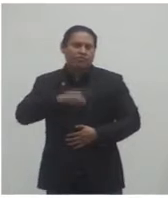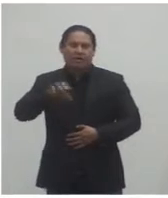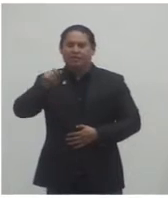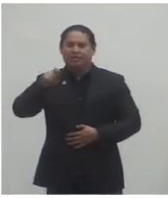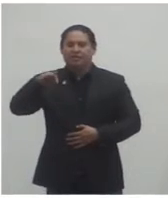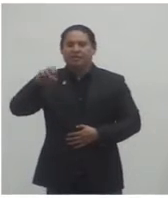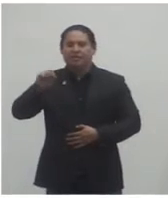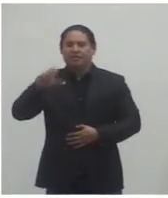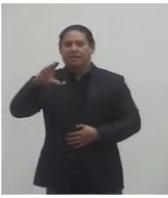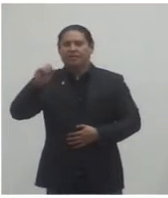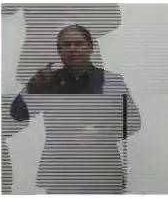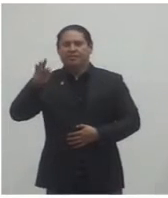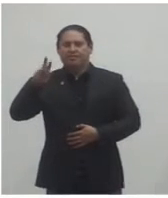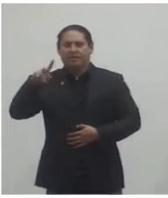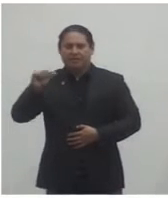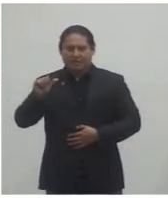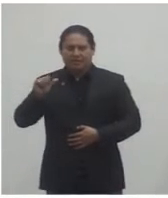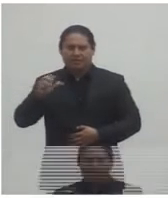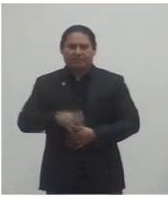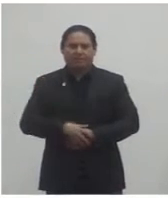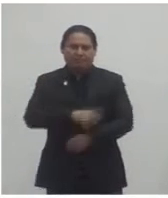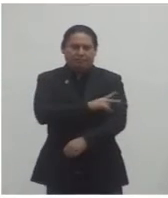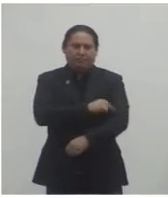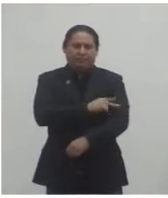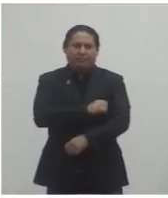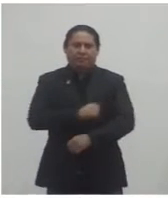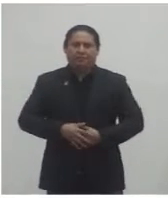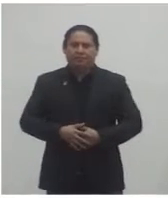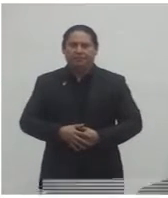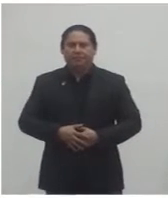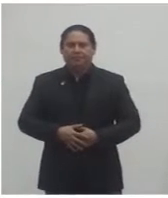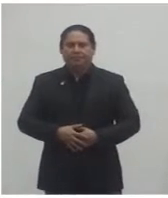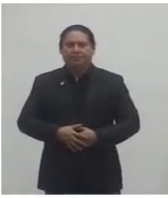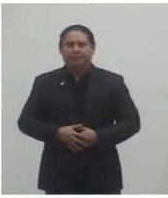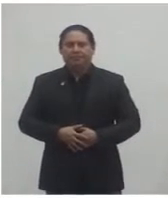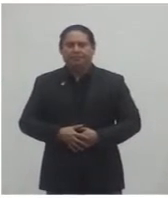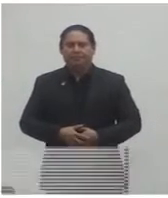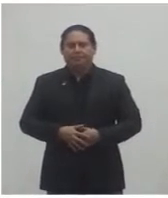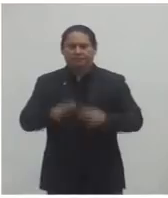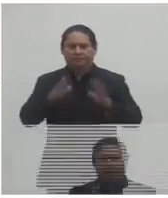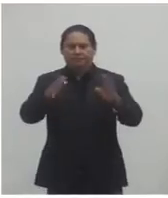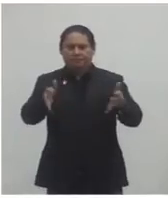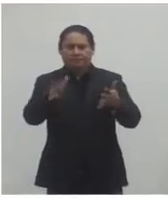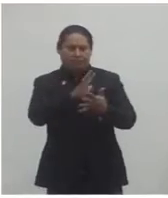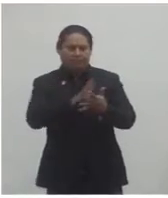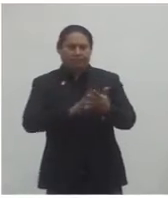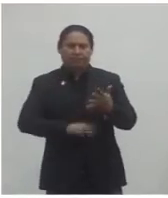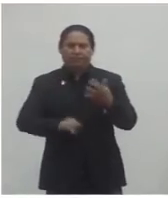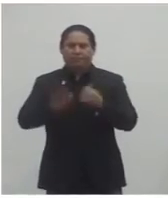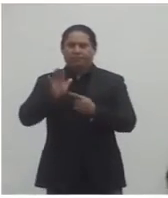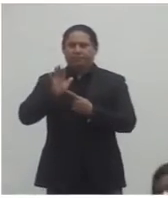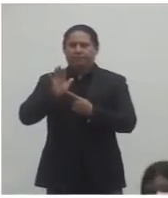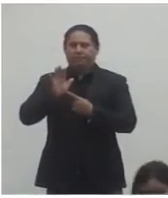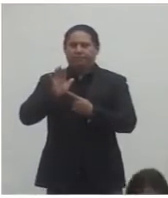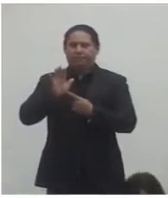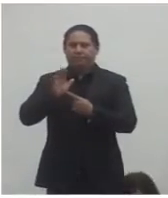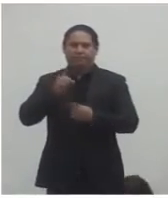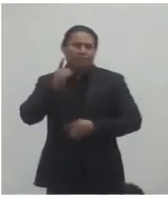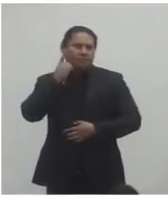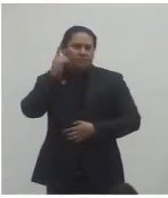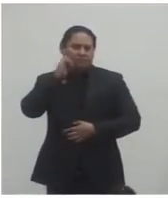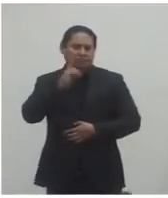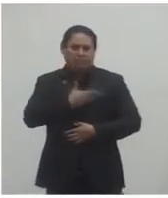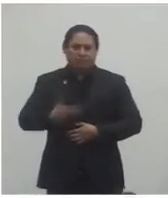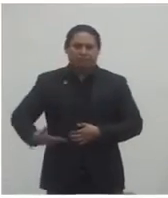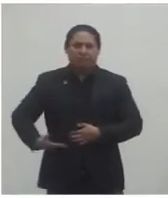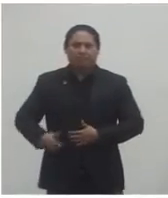Sandra Cecilia Herrera Domínguez, vocal, Janas Chichipal. Está leído el dictamen, diputada